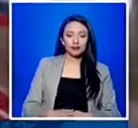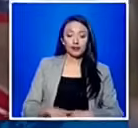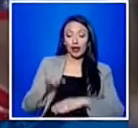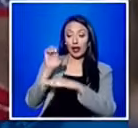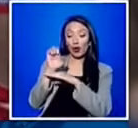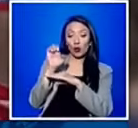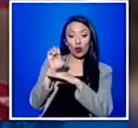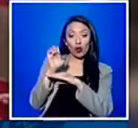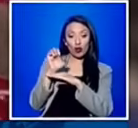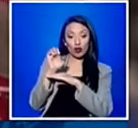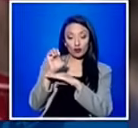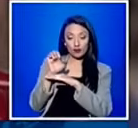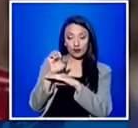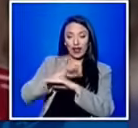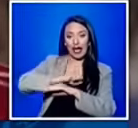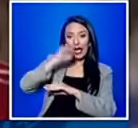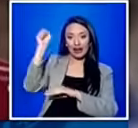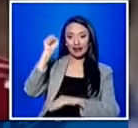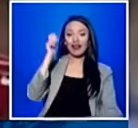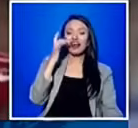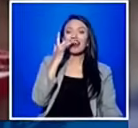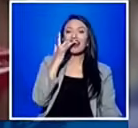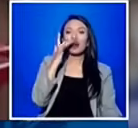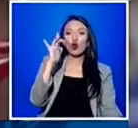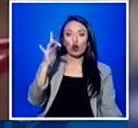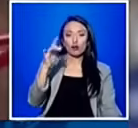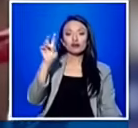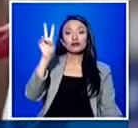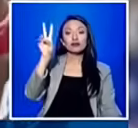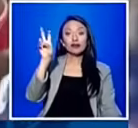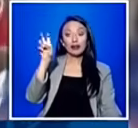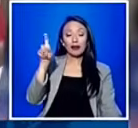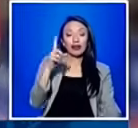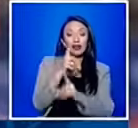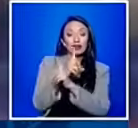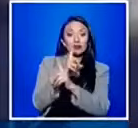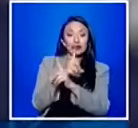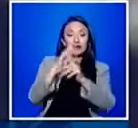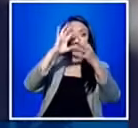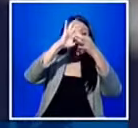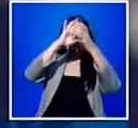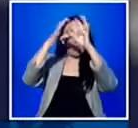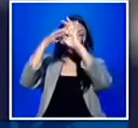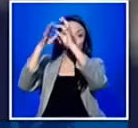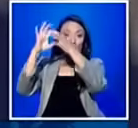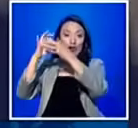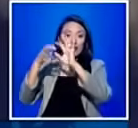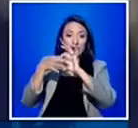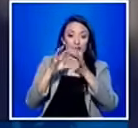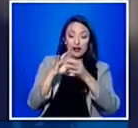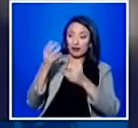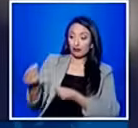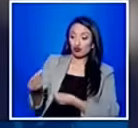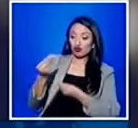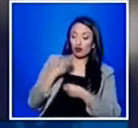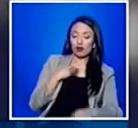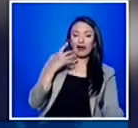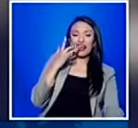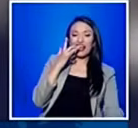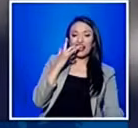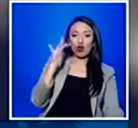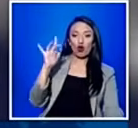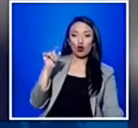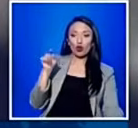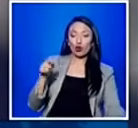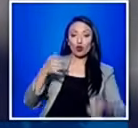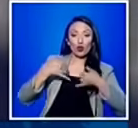Ecuador se viste de oro nuevamente en el deporte paralímpico. Kiara Rodríguez consigue la primera medalla dorada en los Juegos de